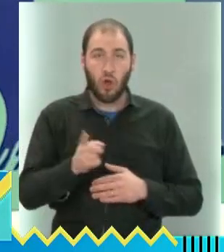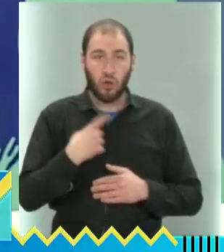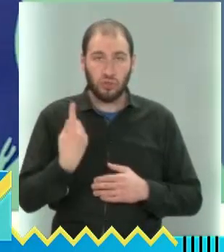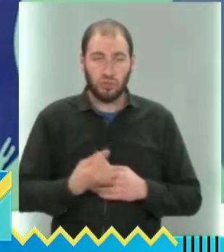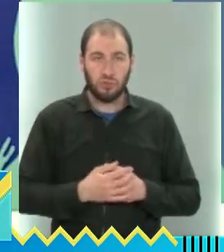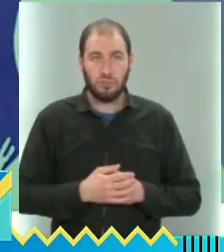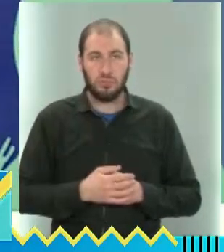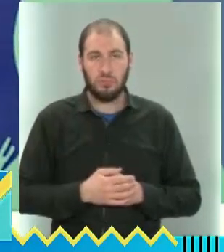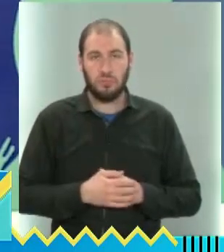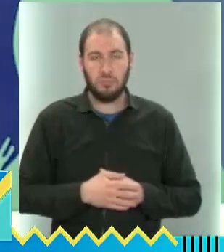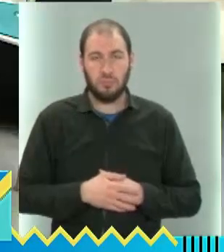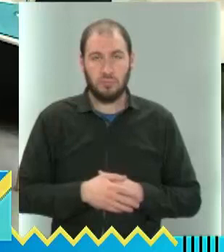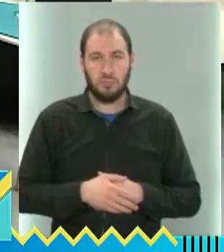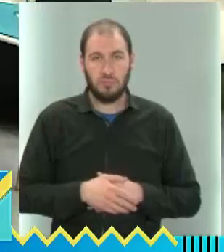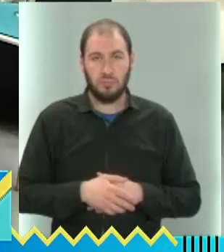no